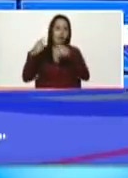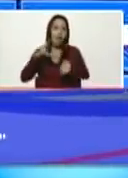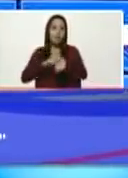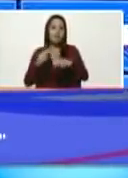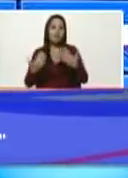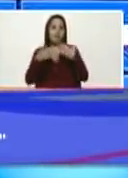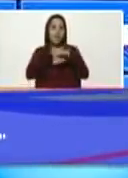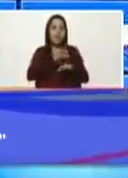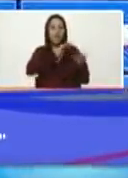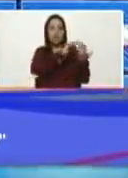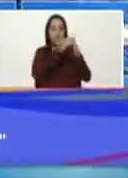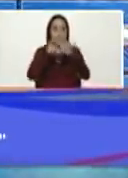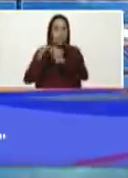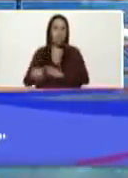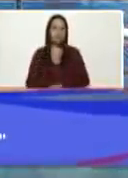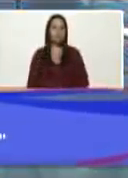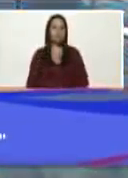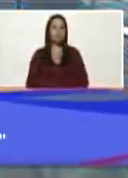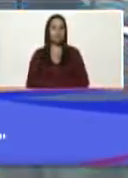Integrales Comunitarios.